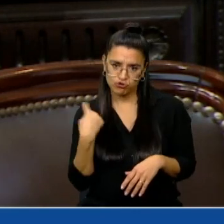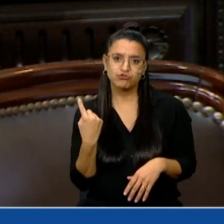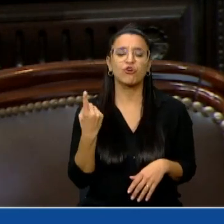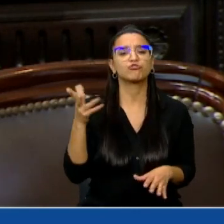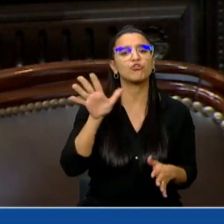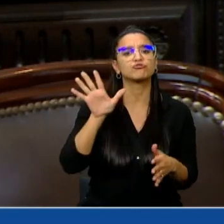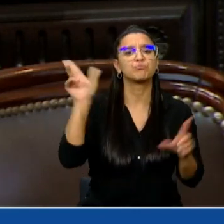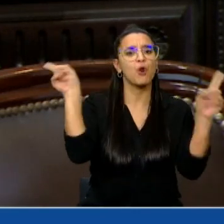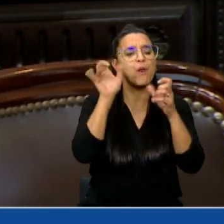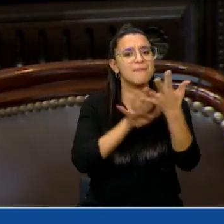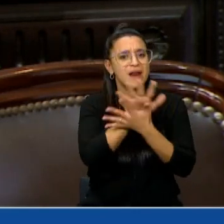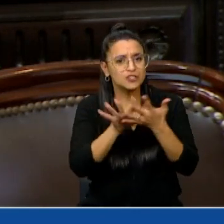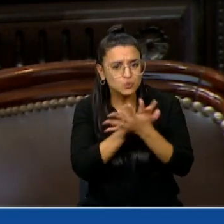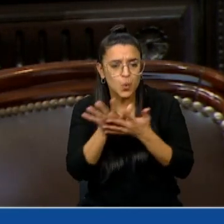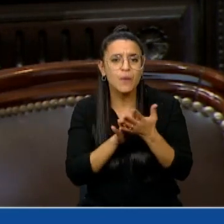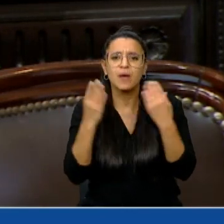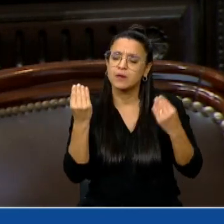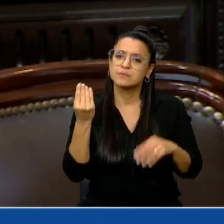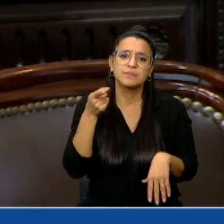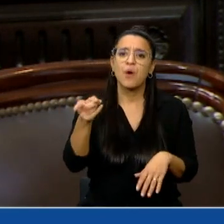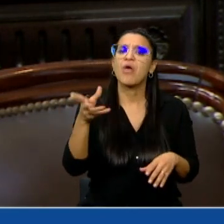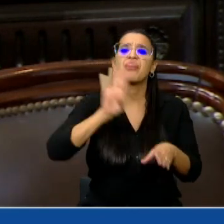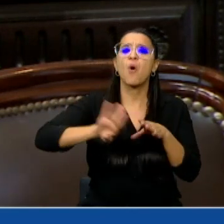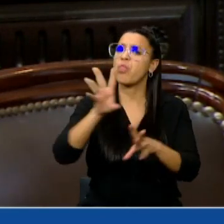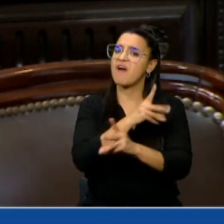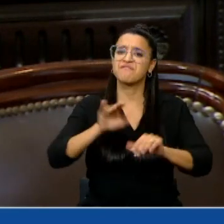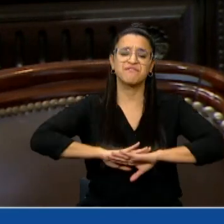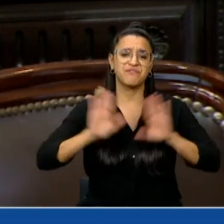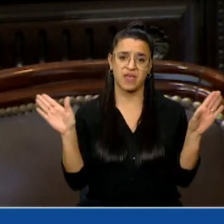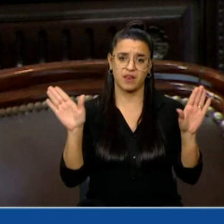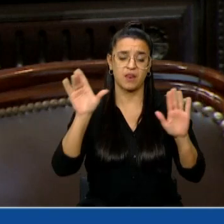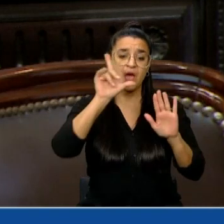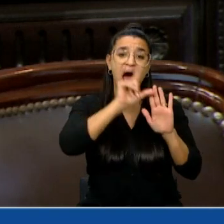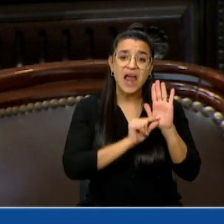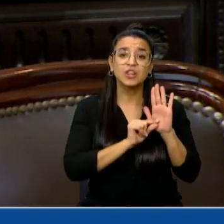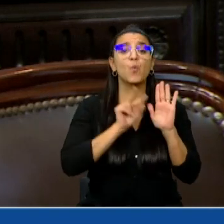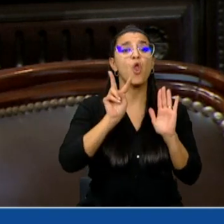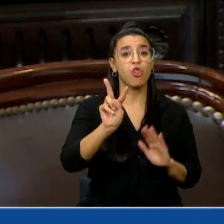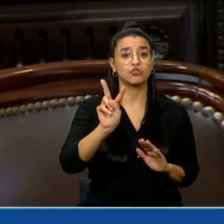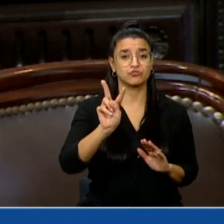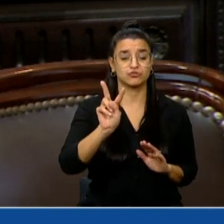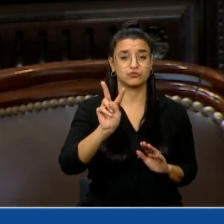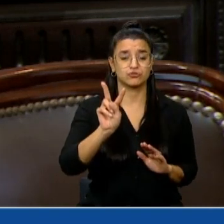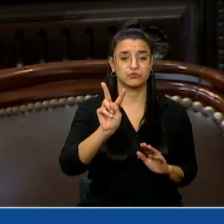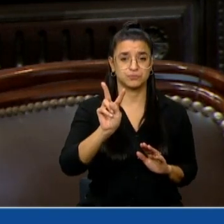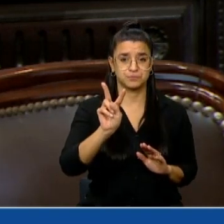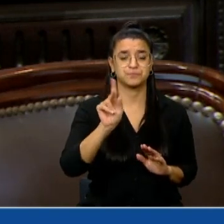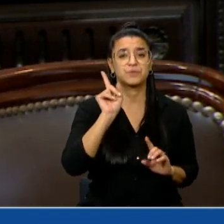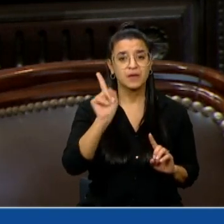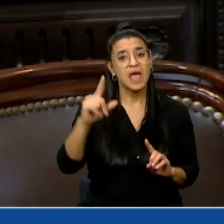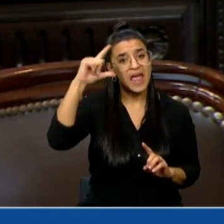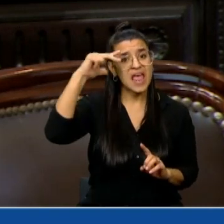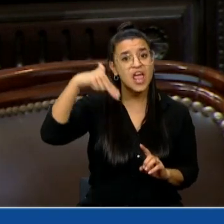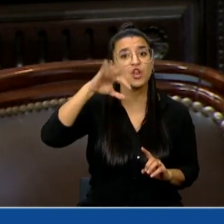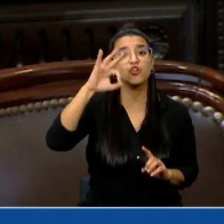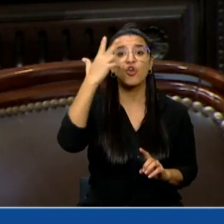un problema también que era determinar la deuda. Entonces, en el artículo 2, junto con el